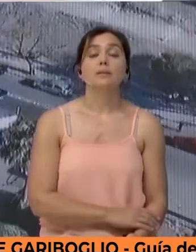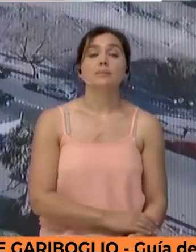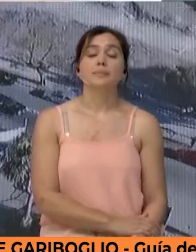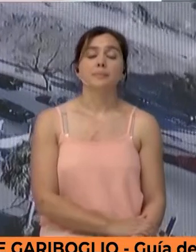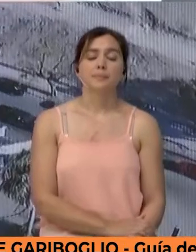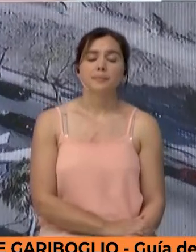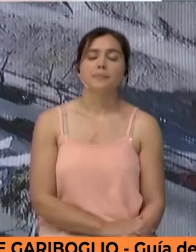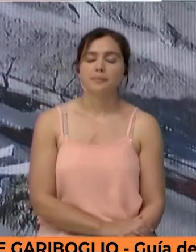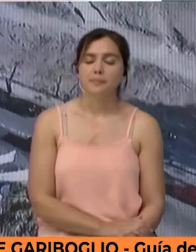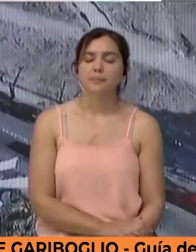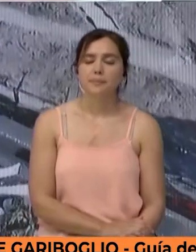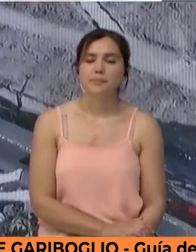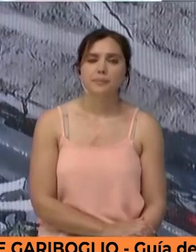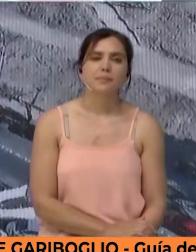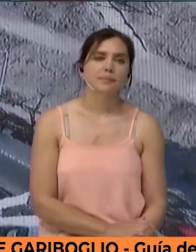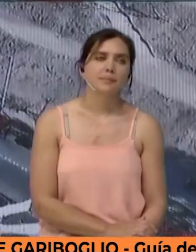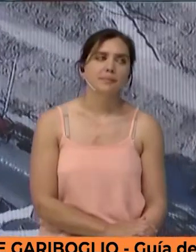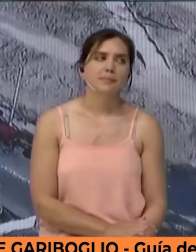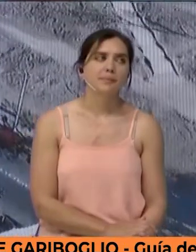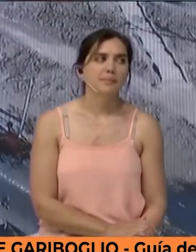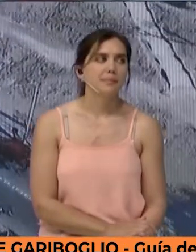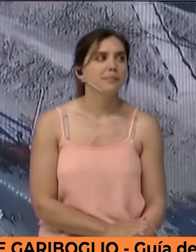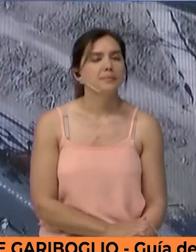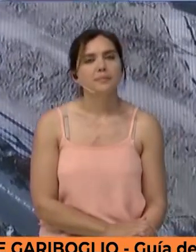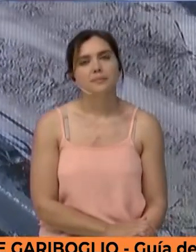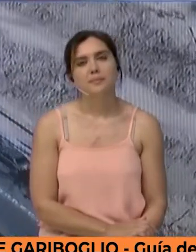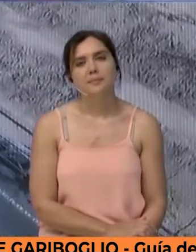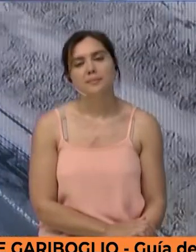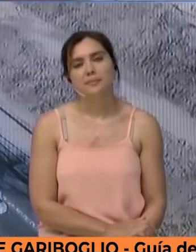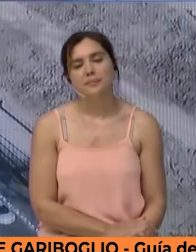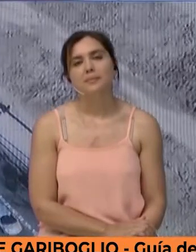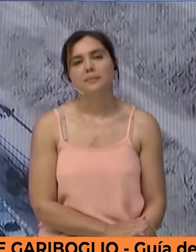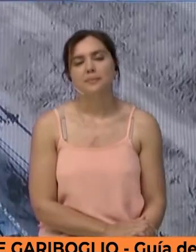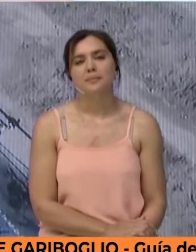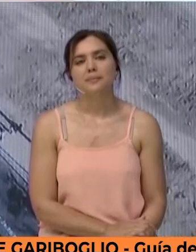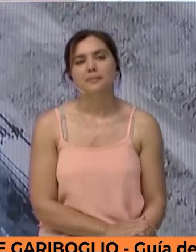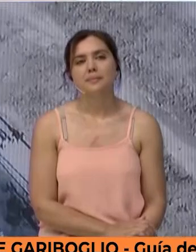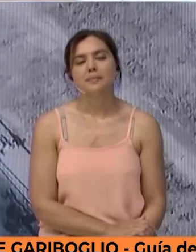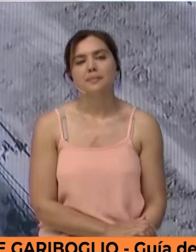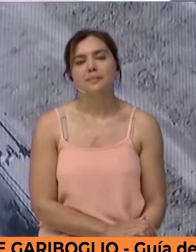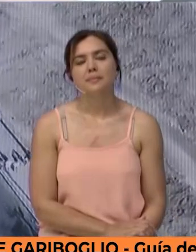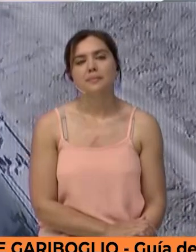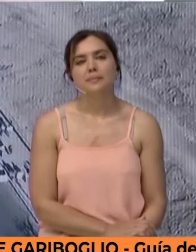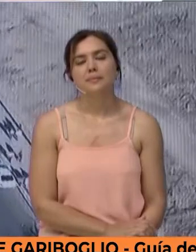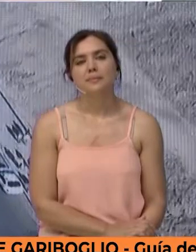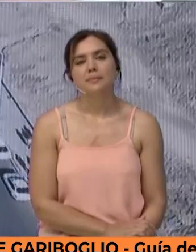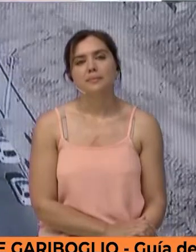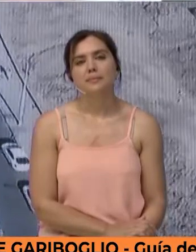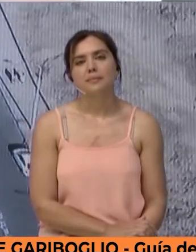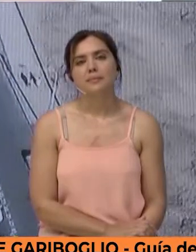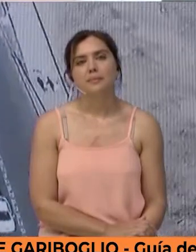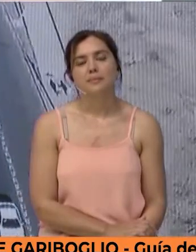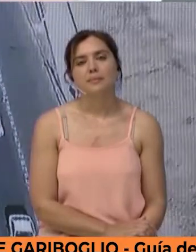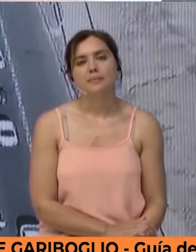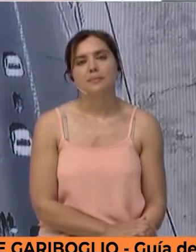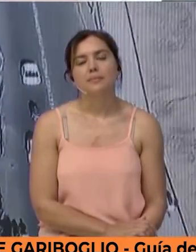tal como originalmente. Así que bueno, doblemente, así, la verdad que es un lugar muy lindo, muy atractivo que invita a